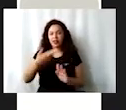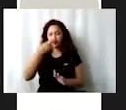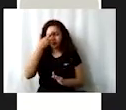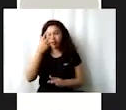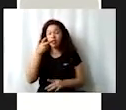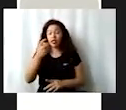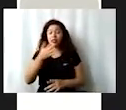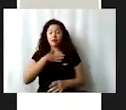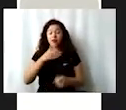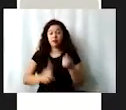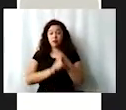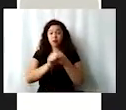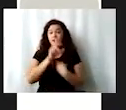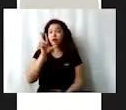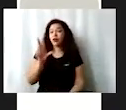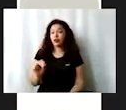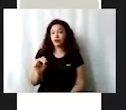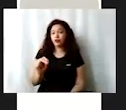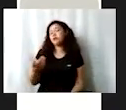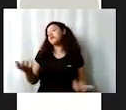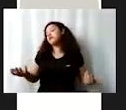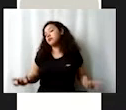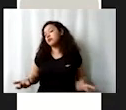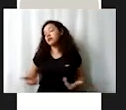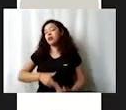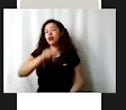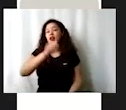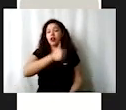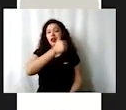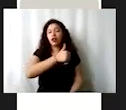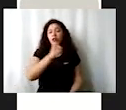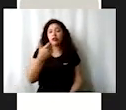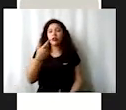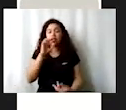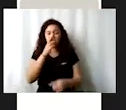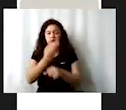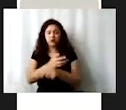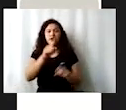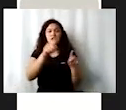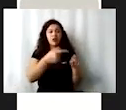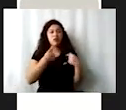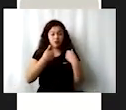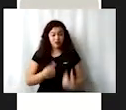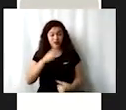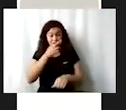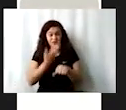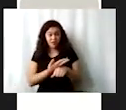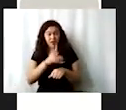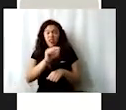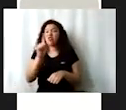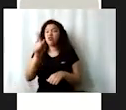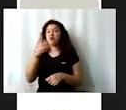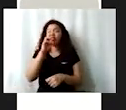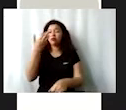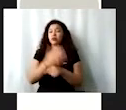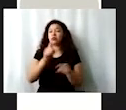problema. Cada uno va responsabilizando al otro de lo que puede hacer y conformar